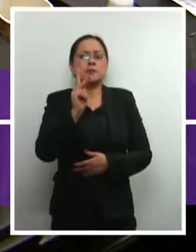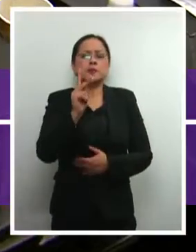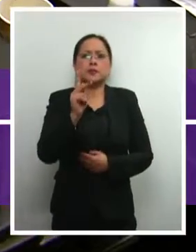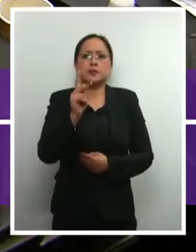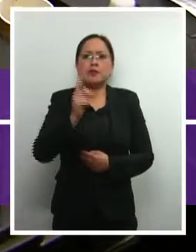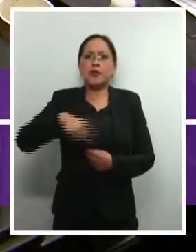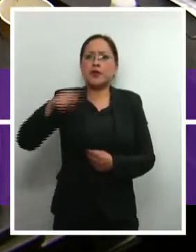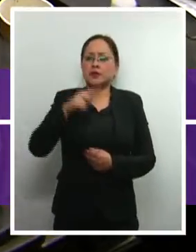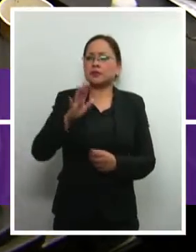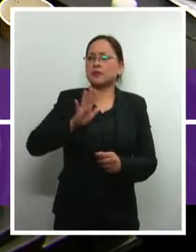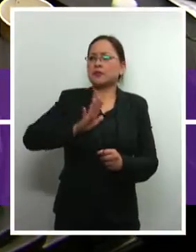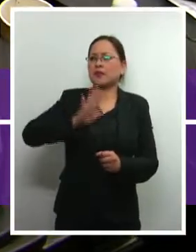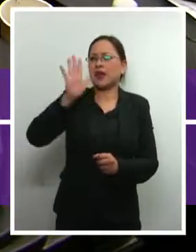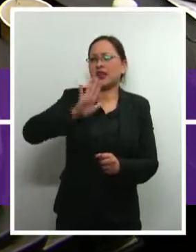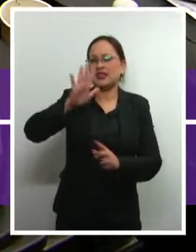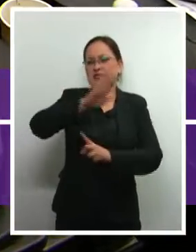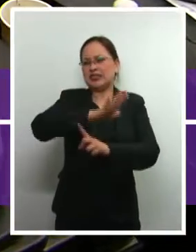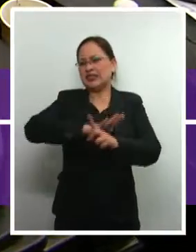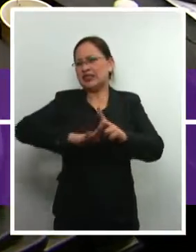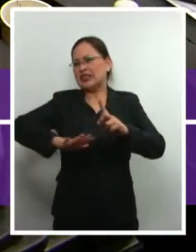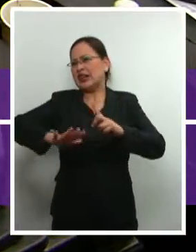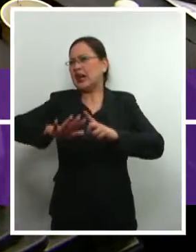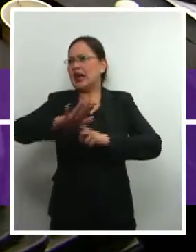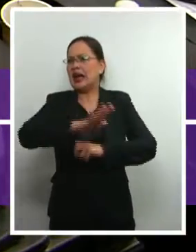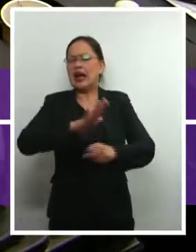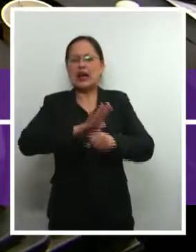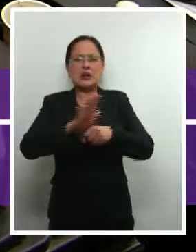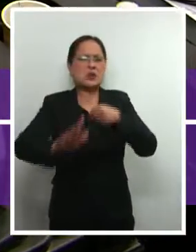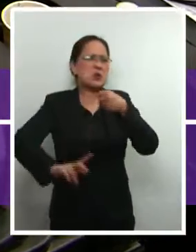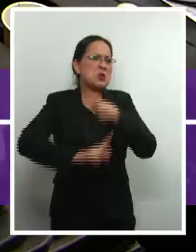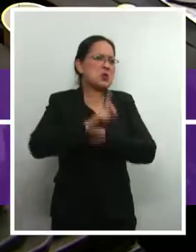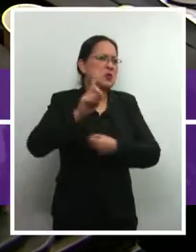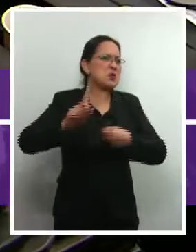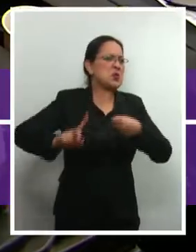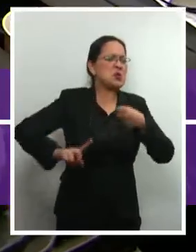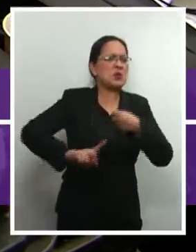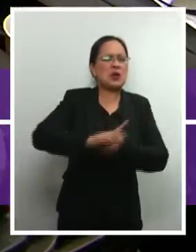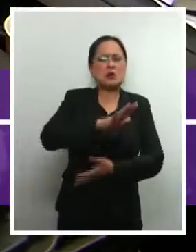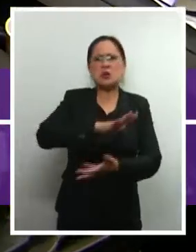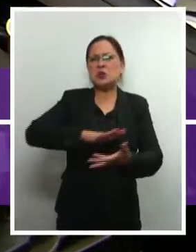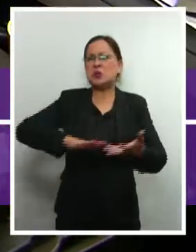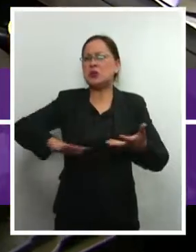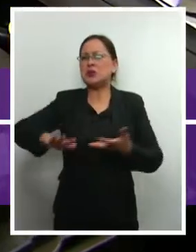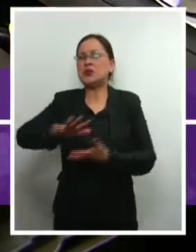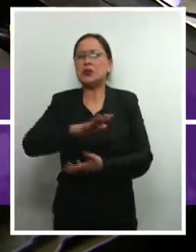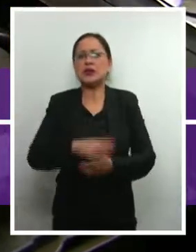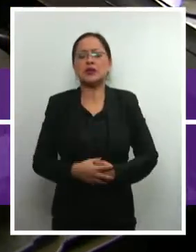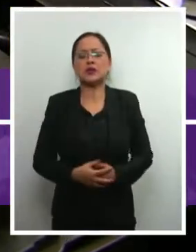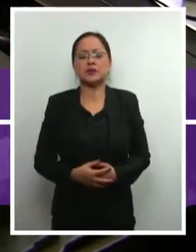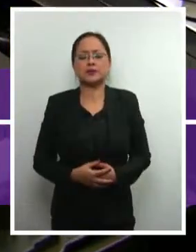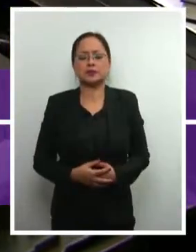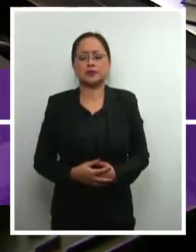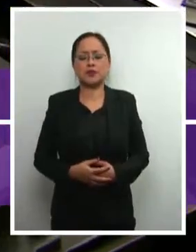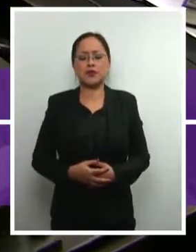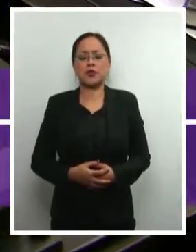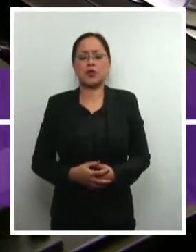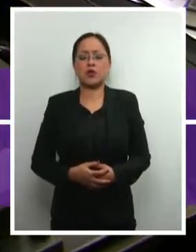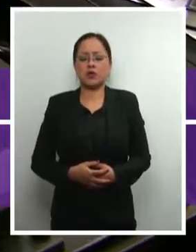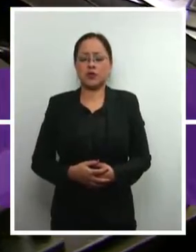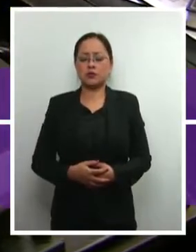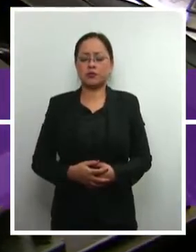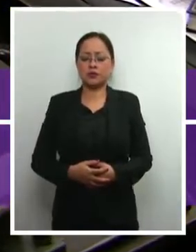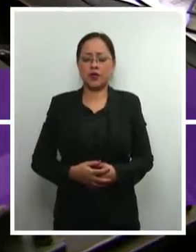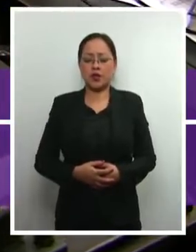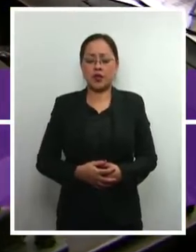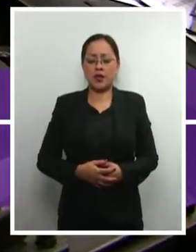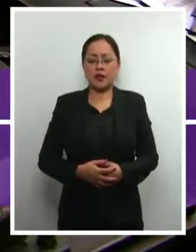un, llamarele, itacate legislativo. Es decir, hay más ahorita, a una hora